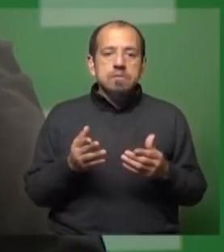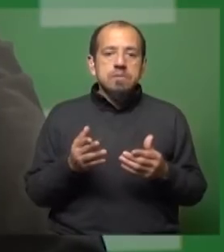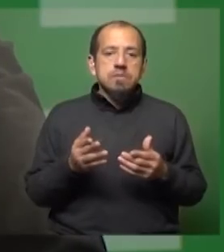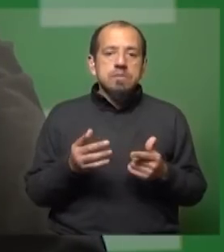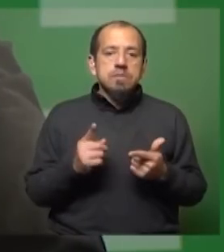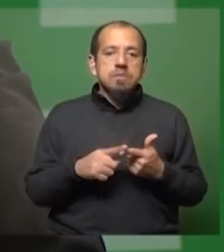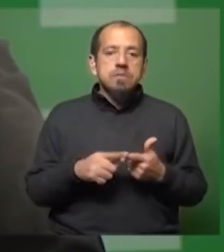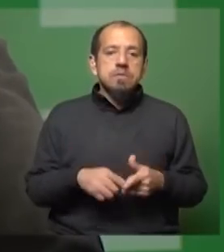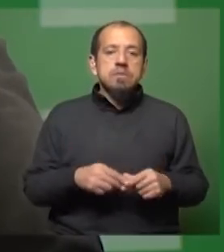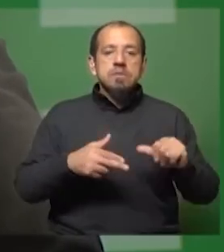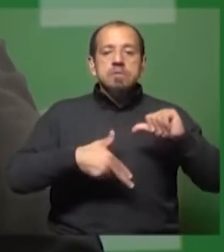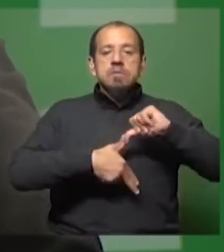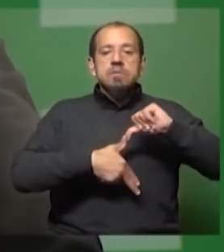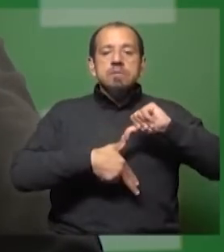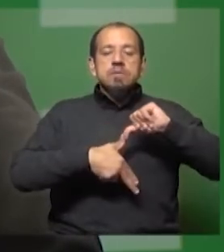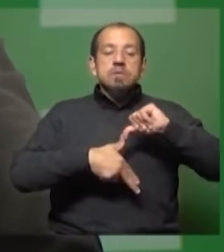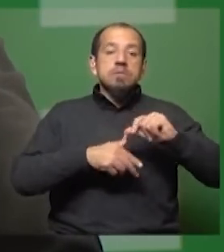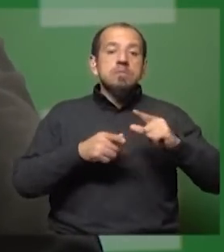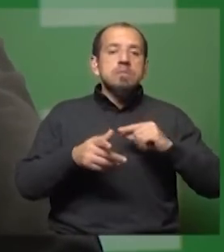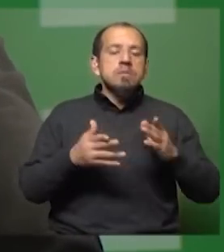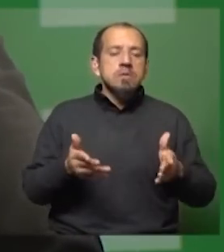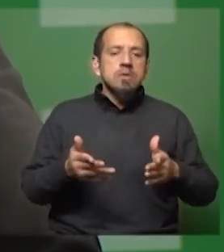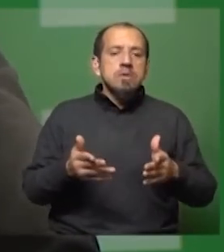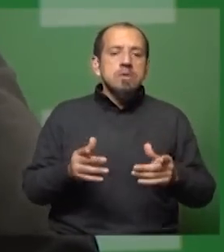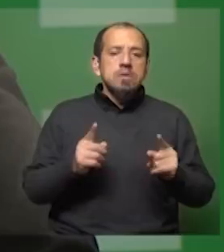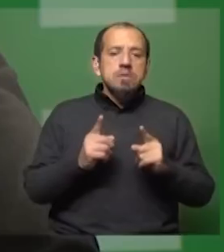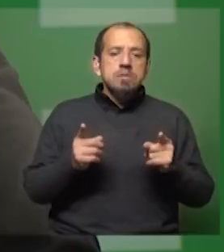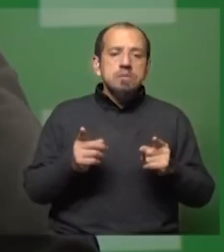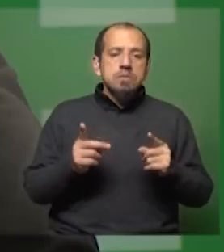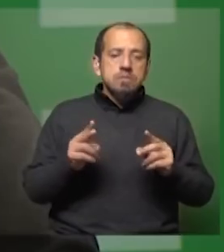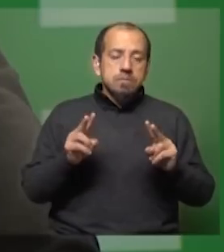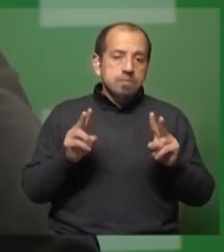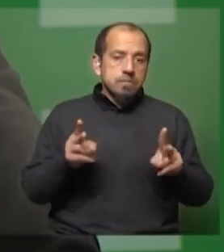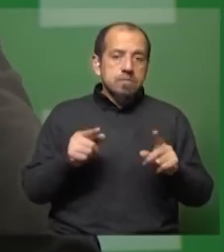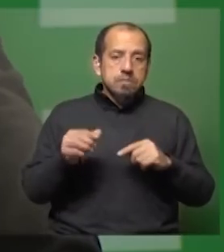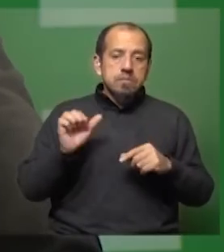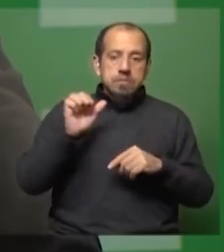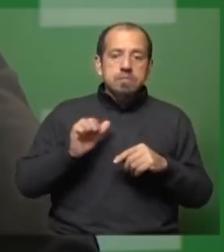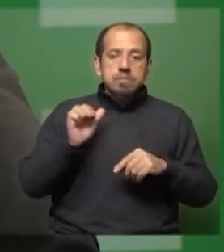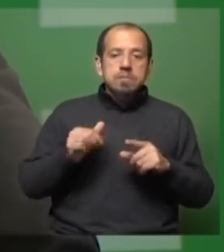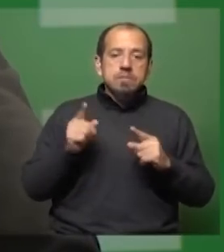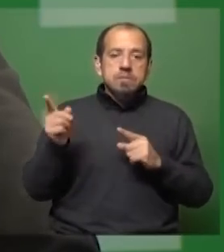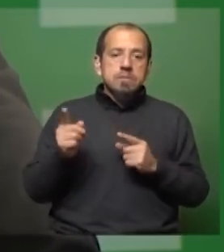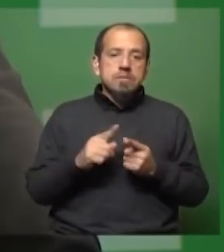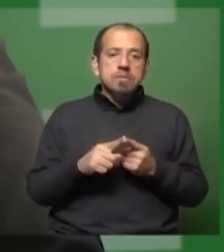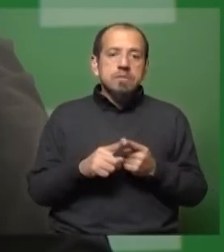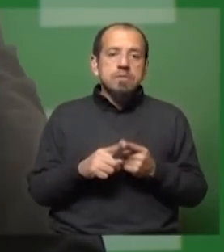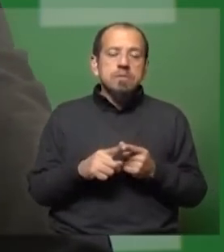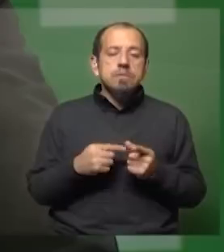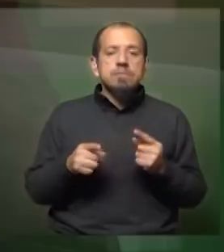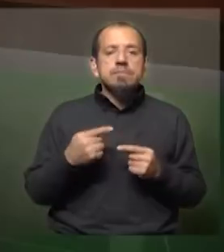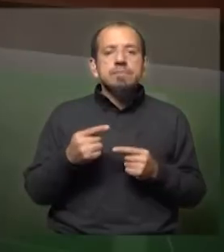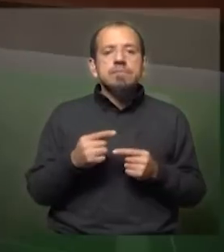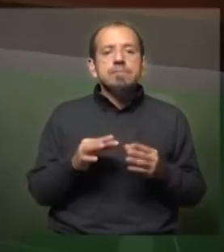para América Latina es un desafío no tanto por protagonismo como le está pasando a Europa aunque sea un protagonismo negativo